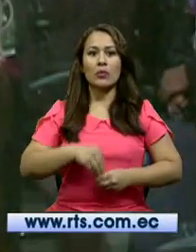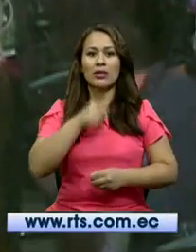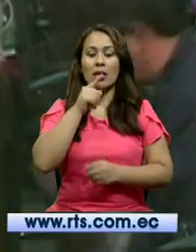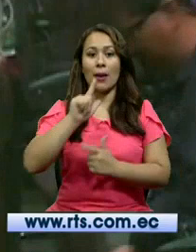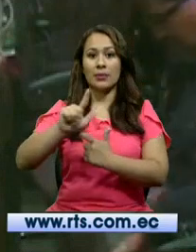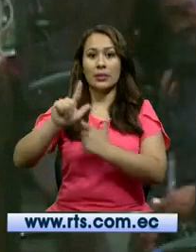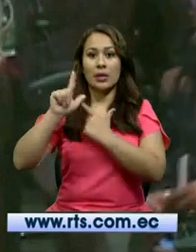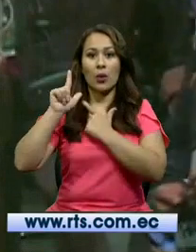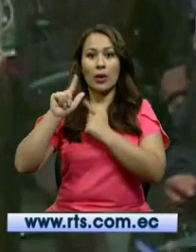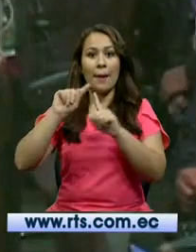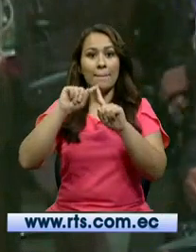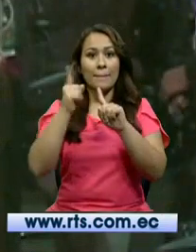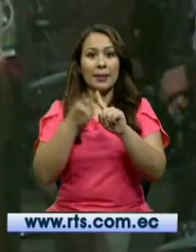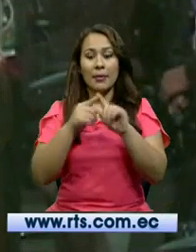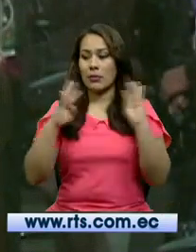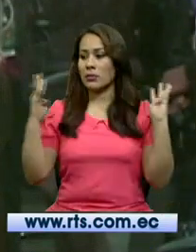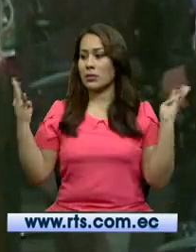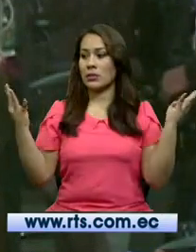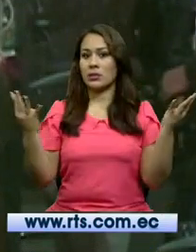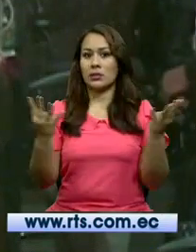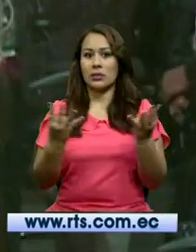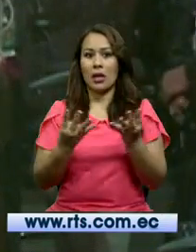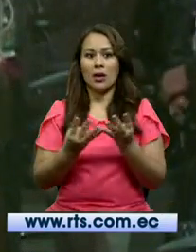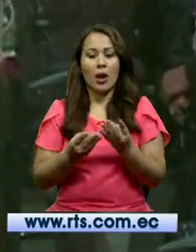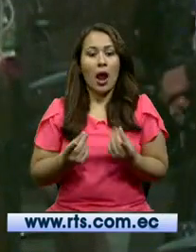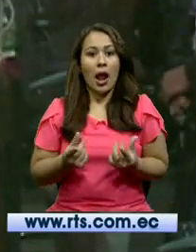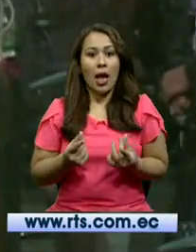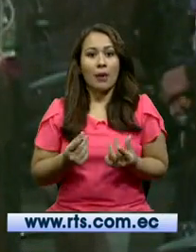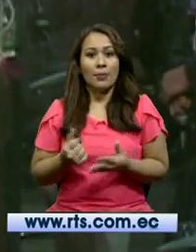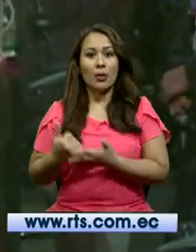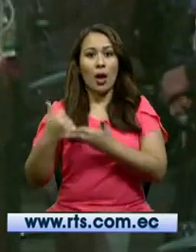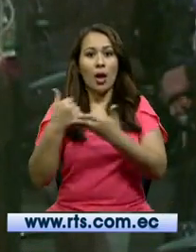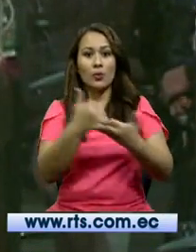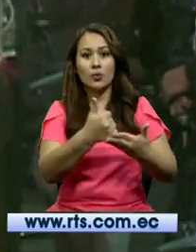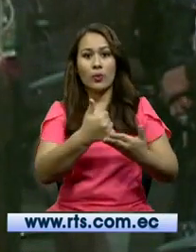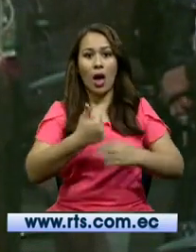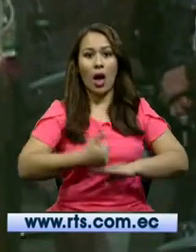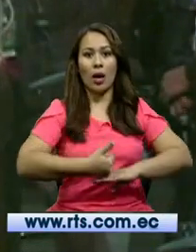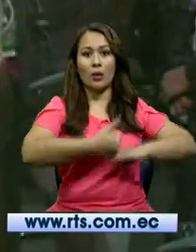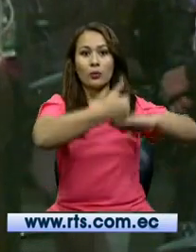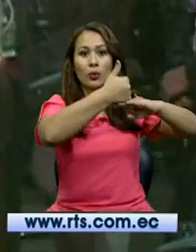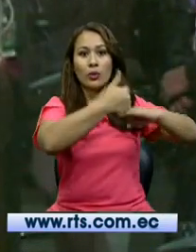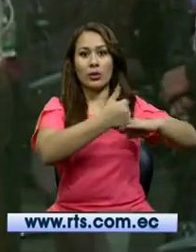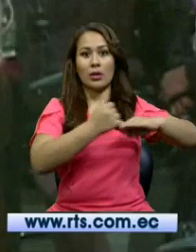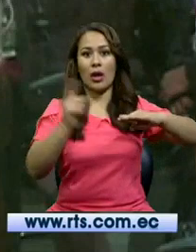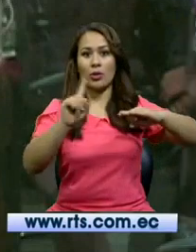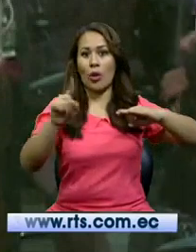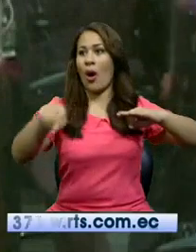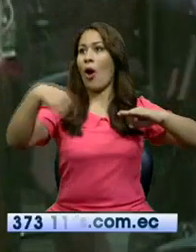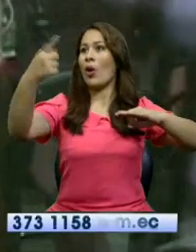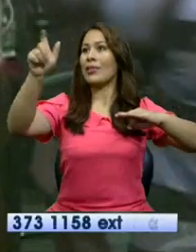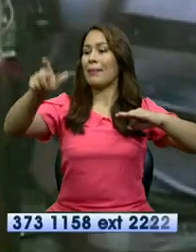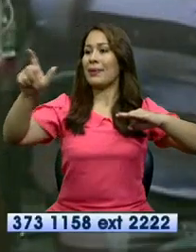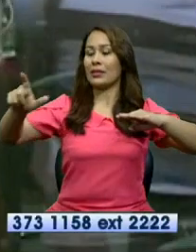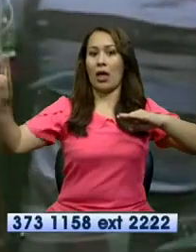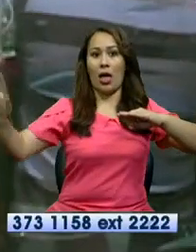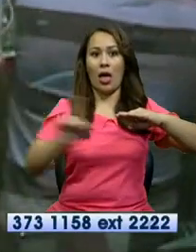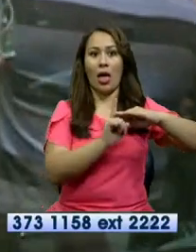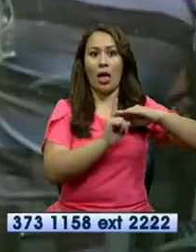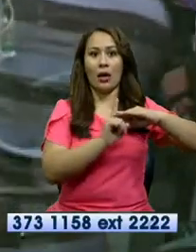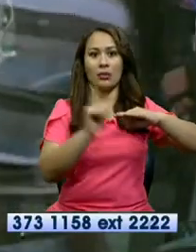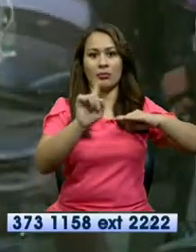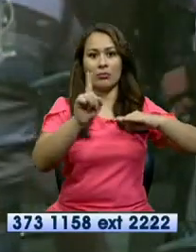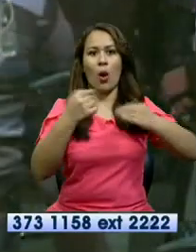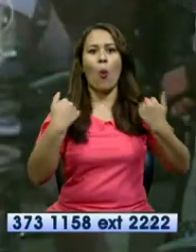armado, el primer círculo, el inmediato de la autoridad. No es que toda la gente puede así nomás